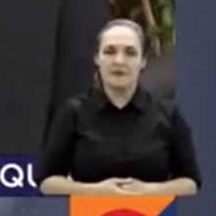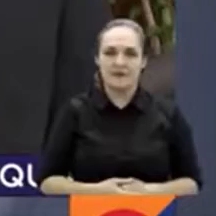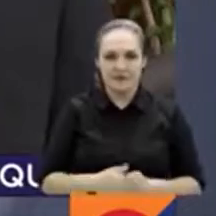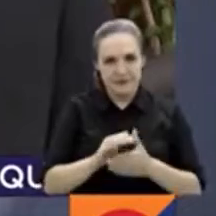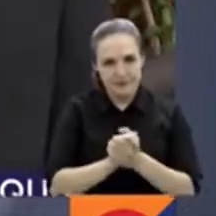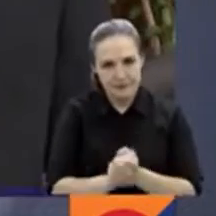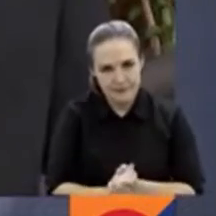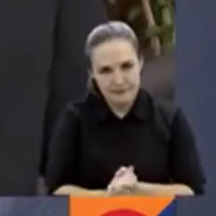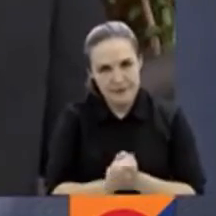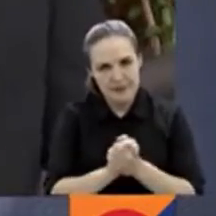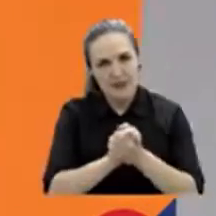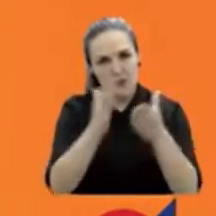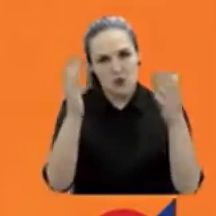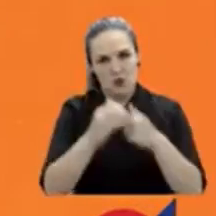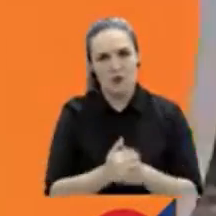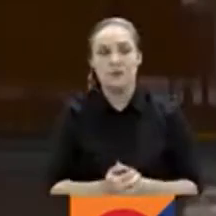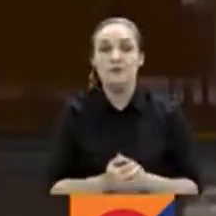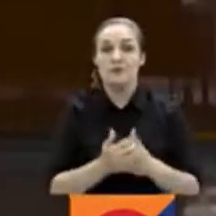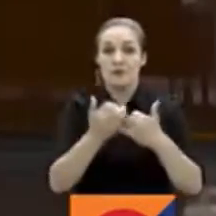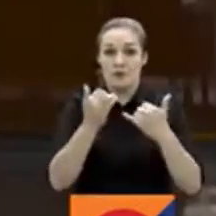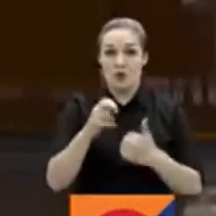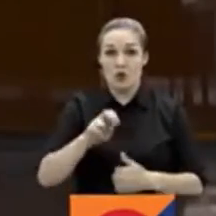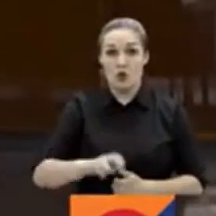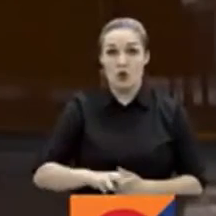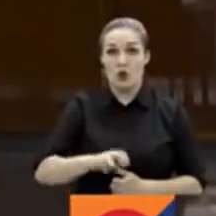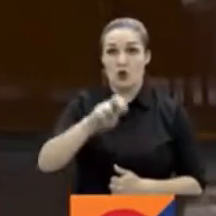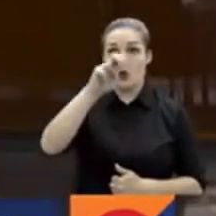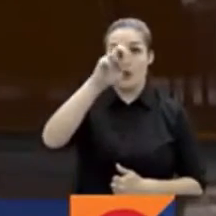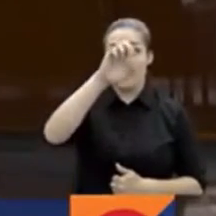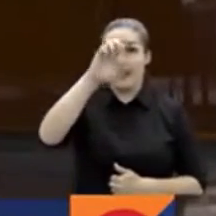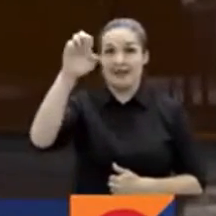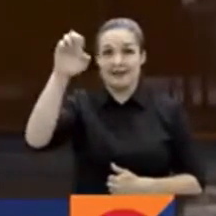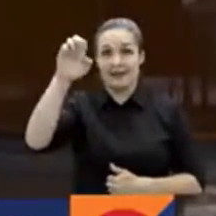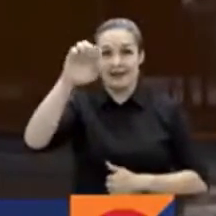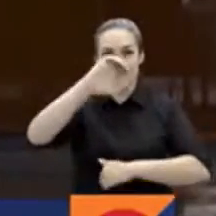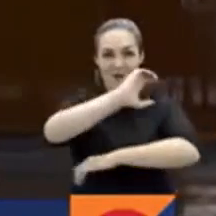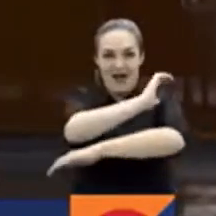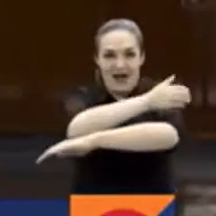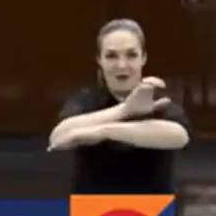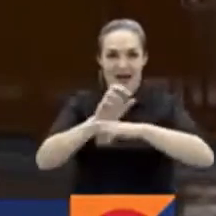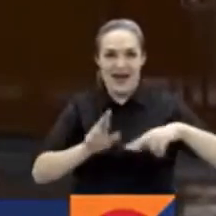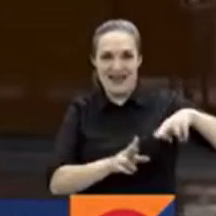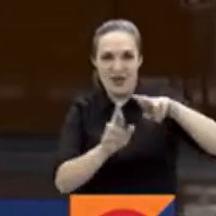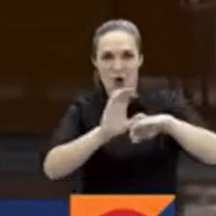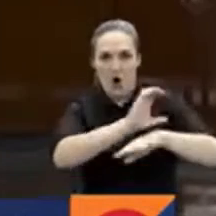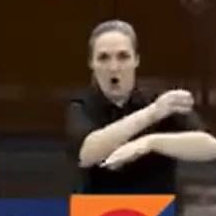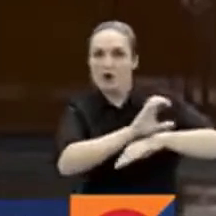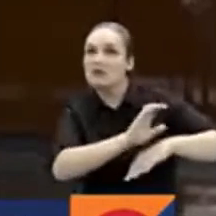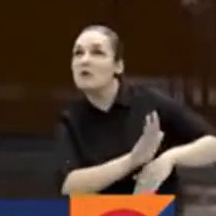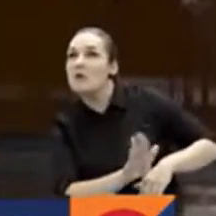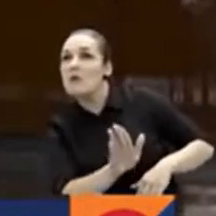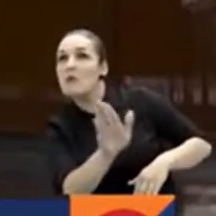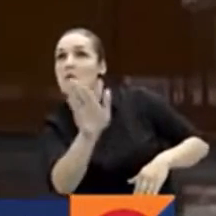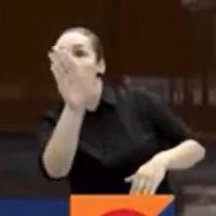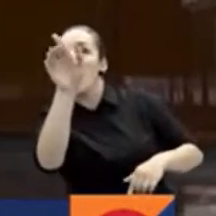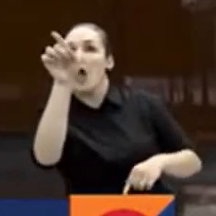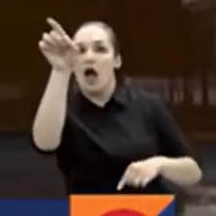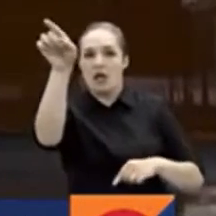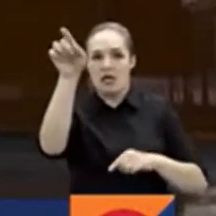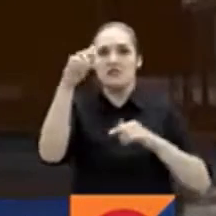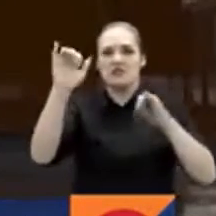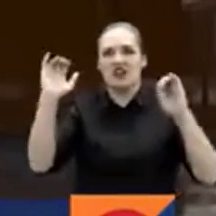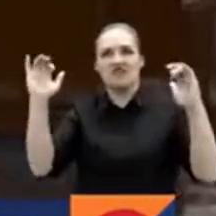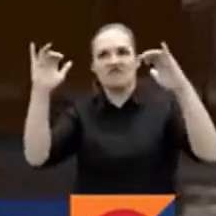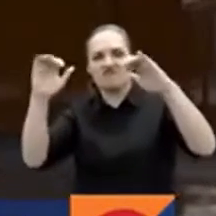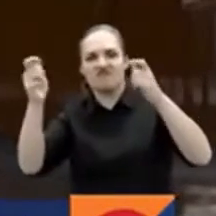Cordial saludo. Las autoridades llegaron hasta el nordeste y Bajo Cauca antioqueño para conocer en detalle los motivos que han alterado el orden público en estas zonas. Según